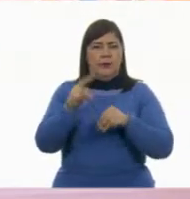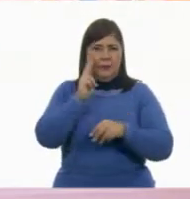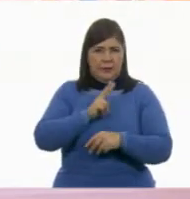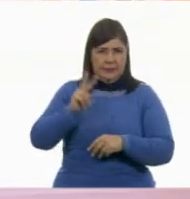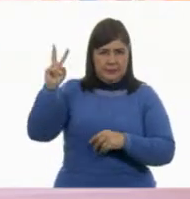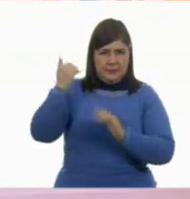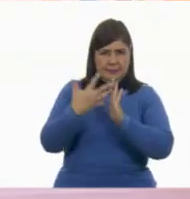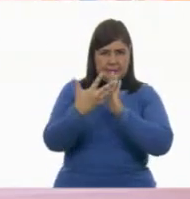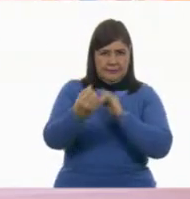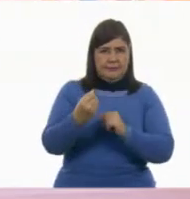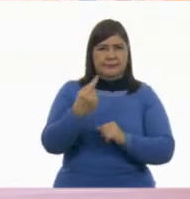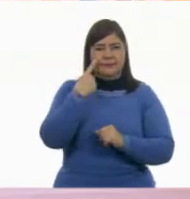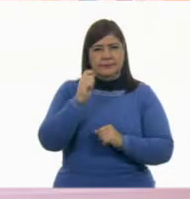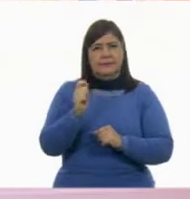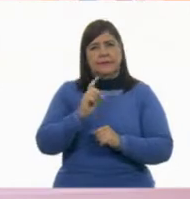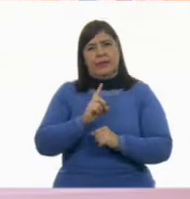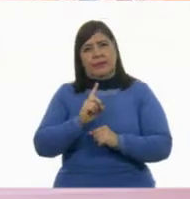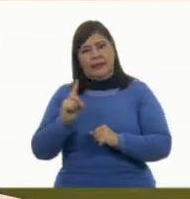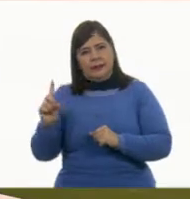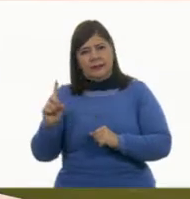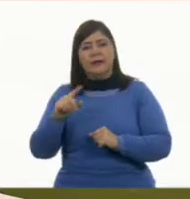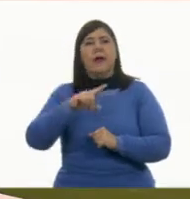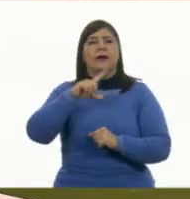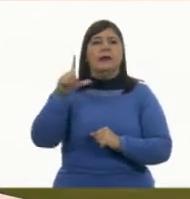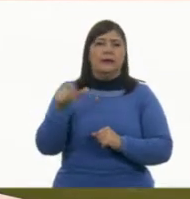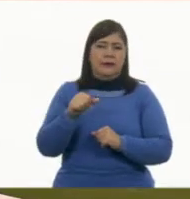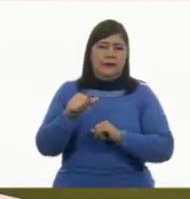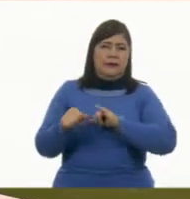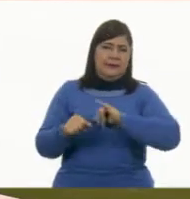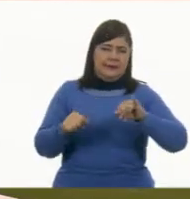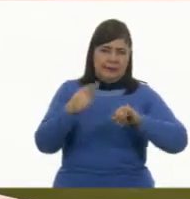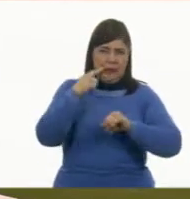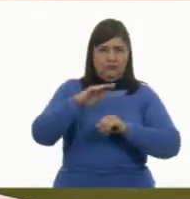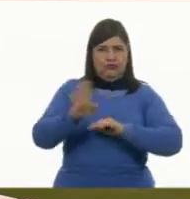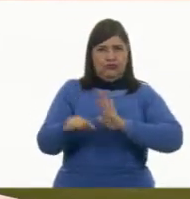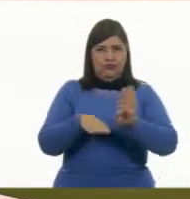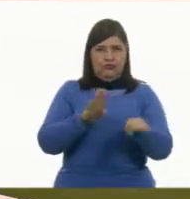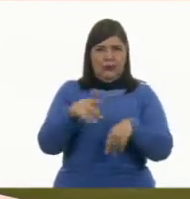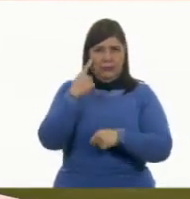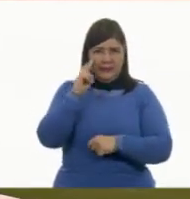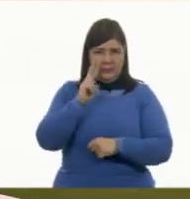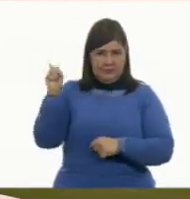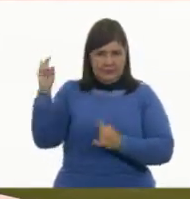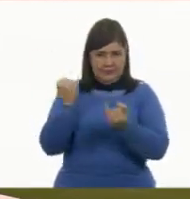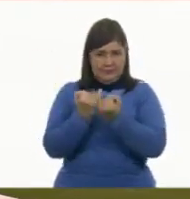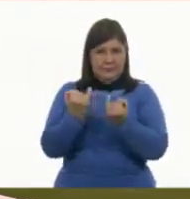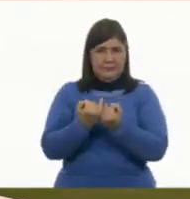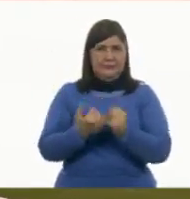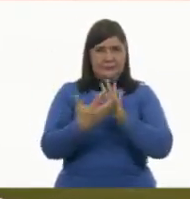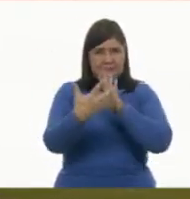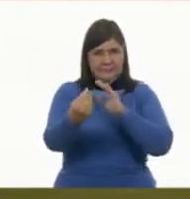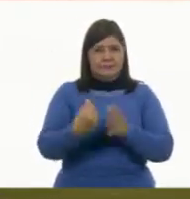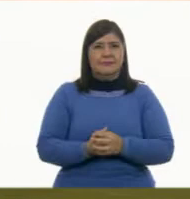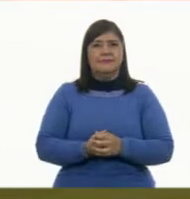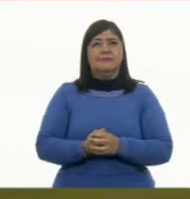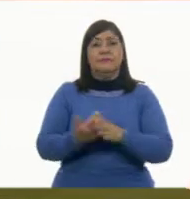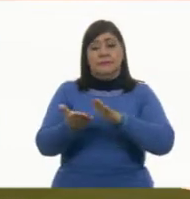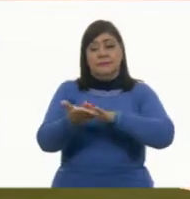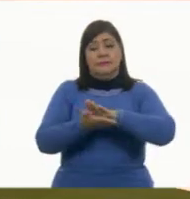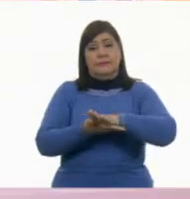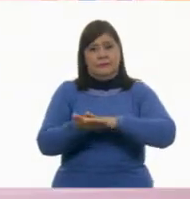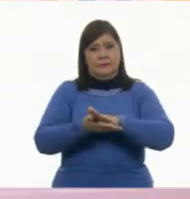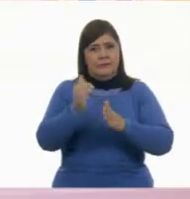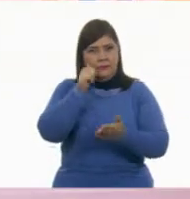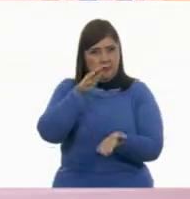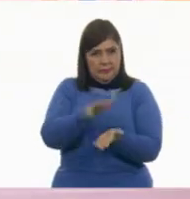derecha, tobillos a la derecha y luego tobillos a la izquierda, ¿de acuerdo? Pero vamos a hacerlo con la planta de los pies apoyada